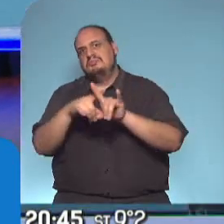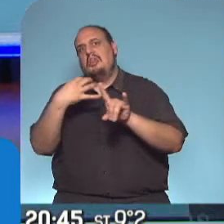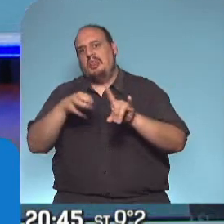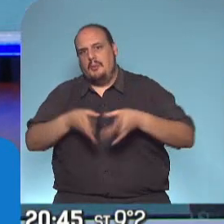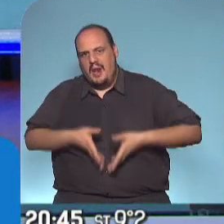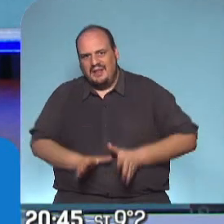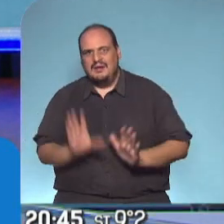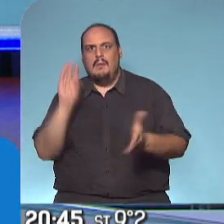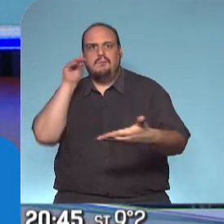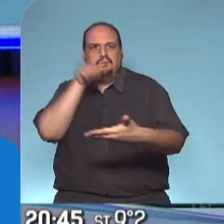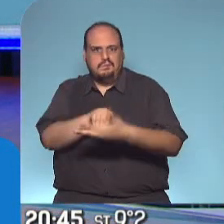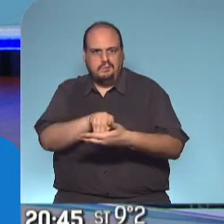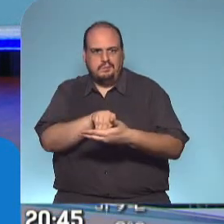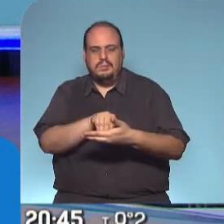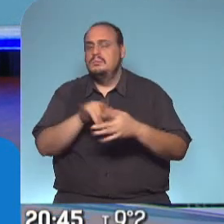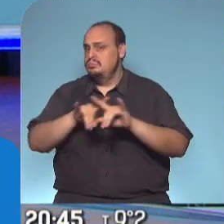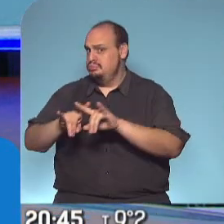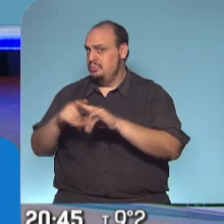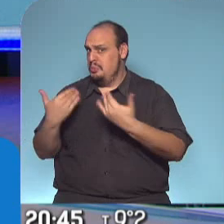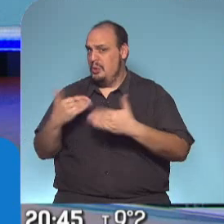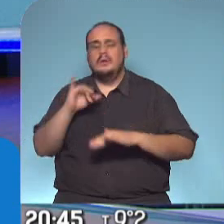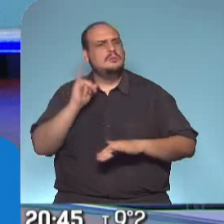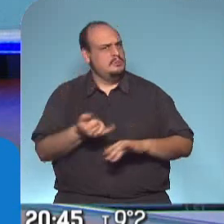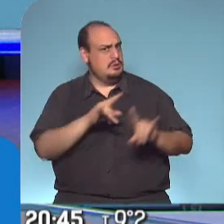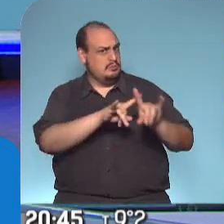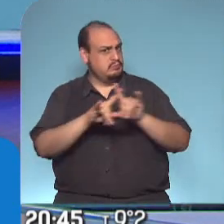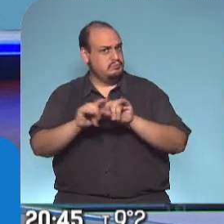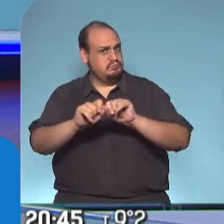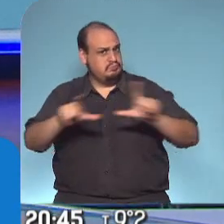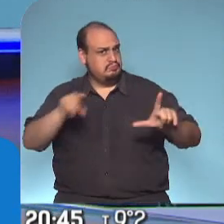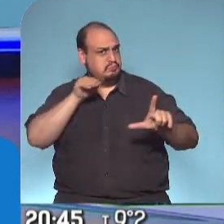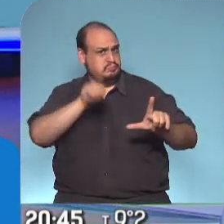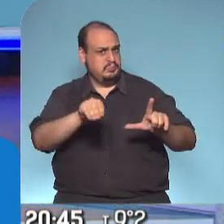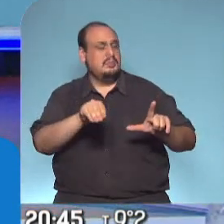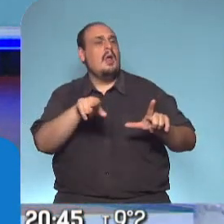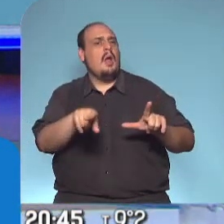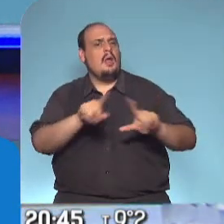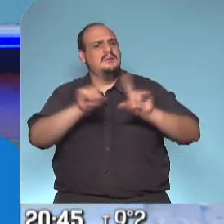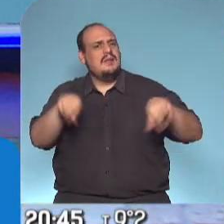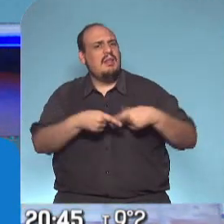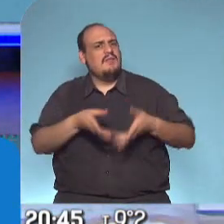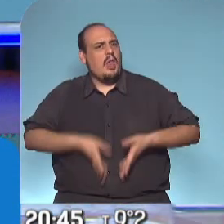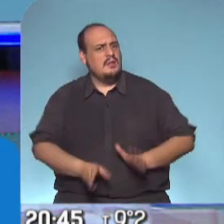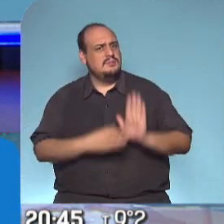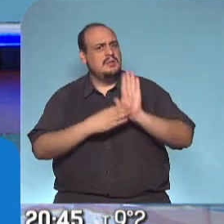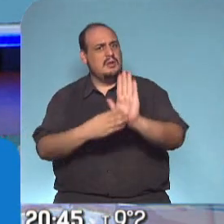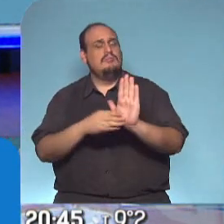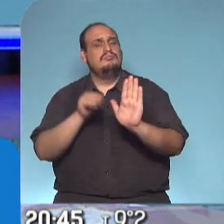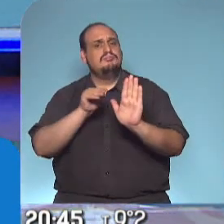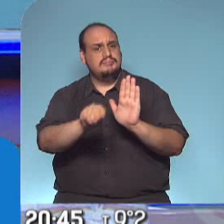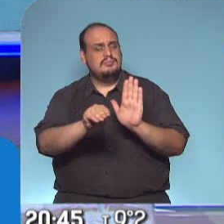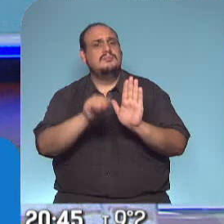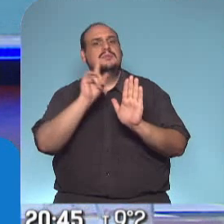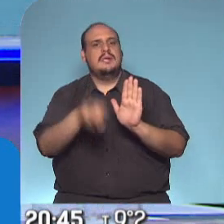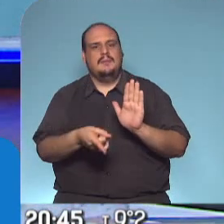el nacimiento del bebé. Sí, por supuesto. Y a partir de ese registro del certificado de nacimiento, por supuesto, siempre decimos que también hay